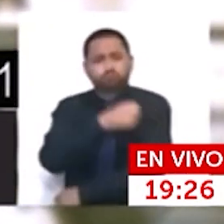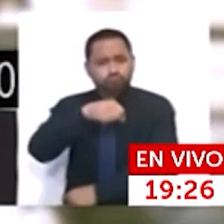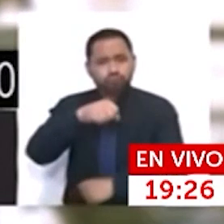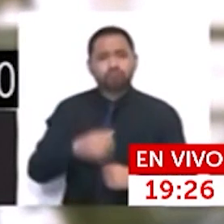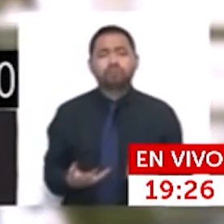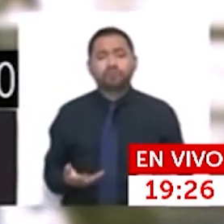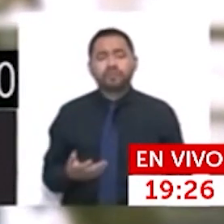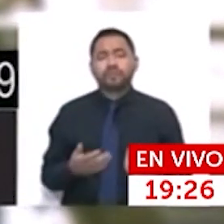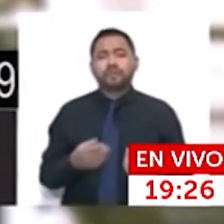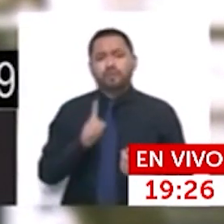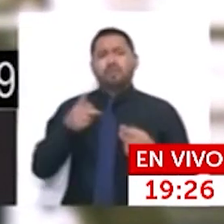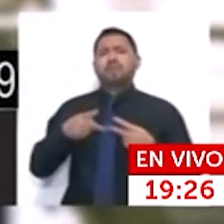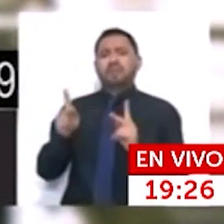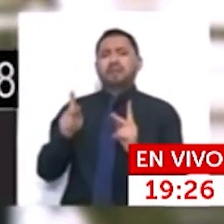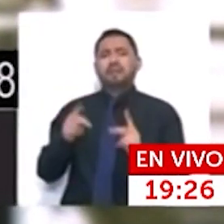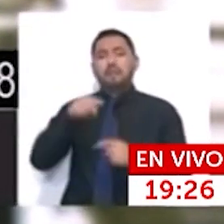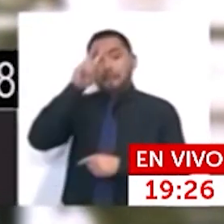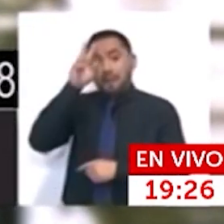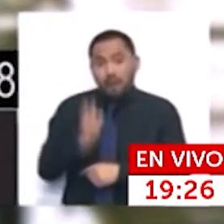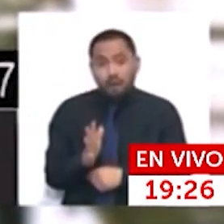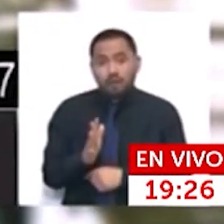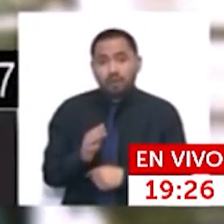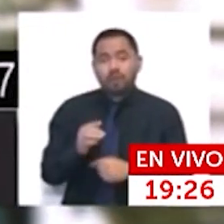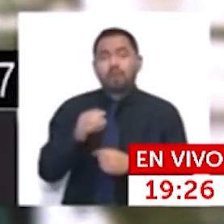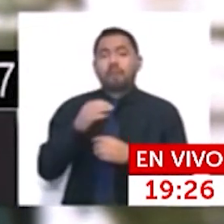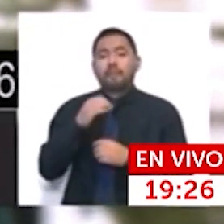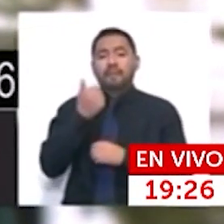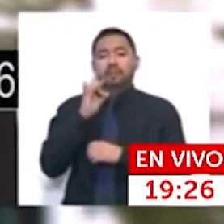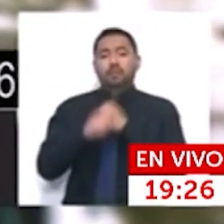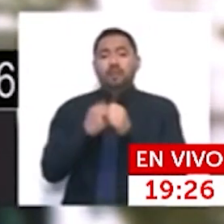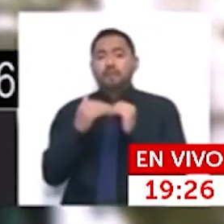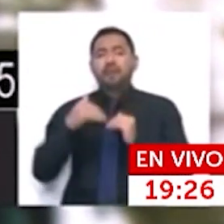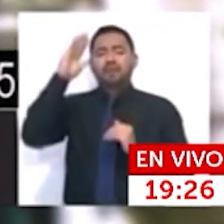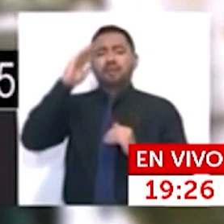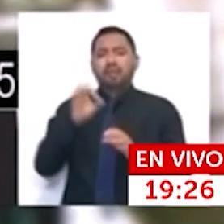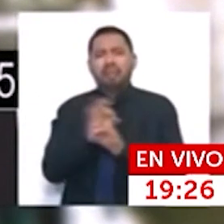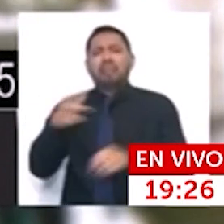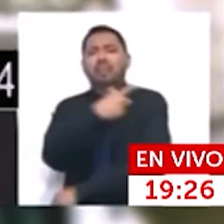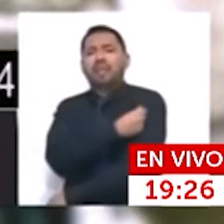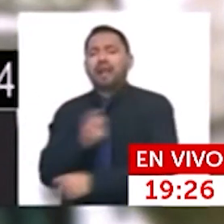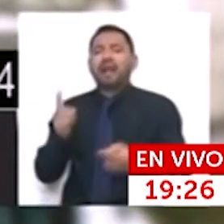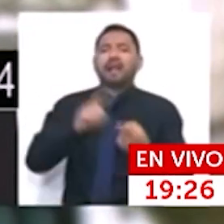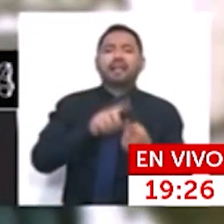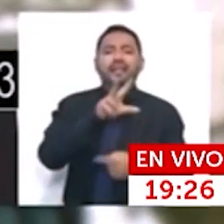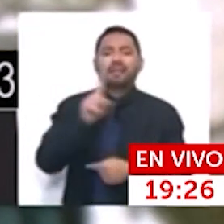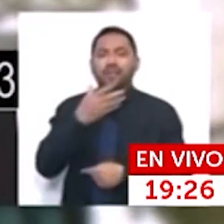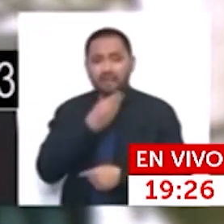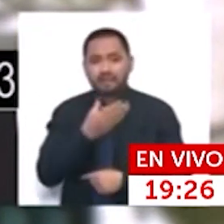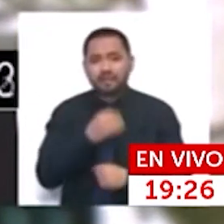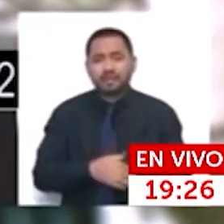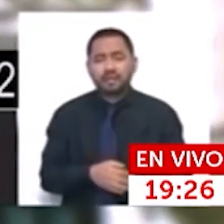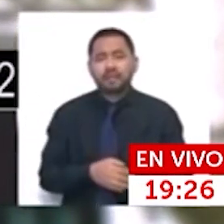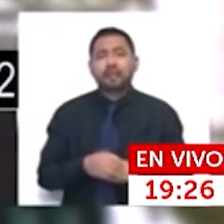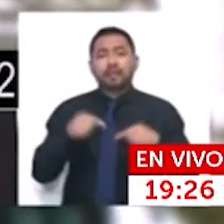mayor de 18 años se quede sin vacunar hasta el 31 de diciembre vamos a hacer que la ciencia tecnología y la